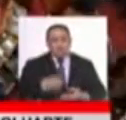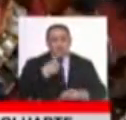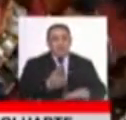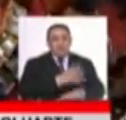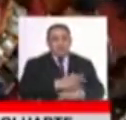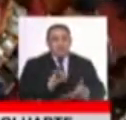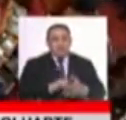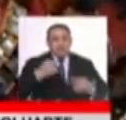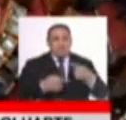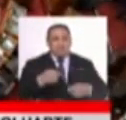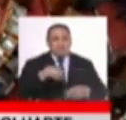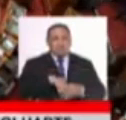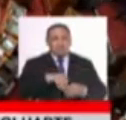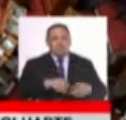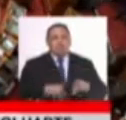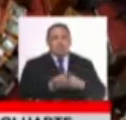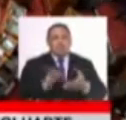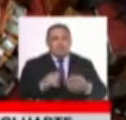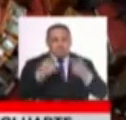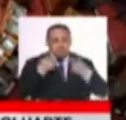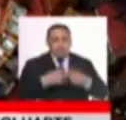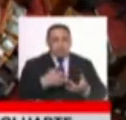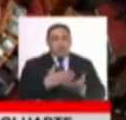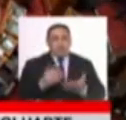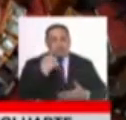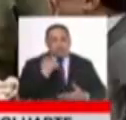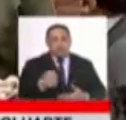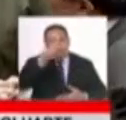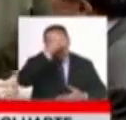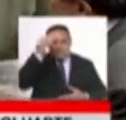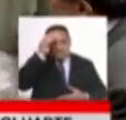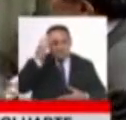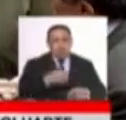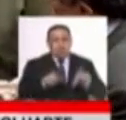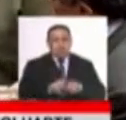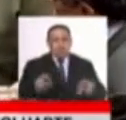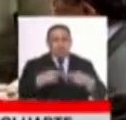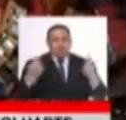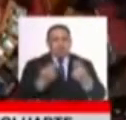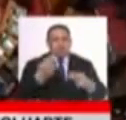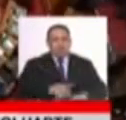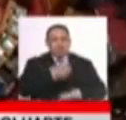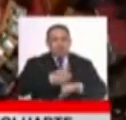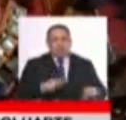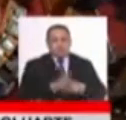creo que me parece que era muy, muy consciente de que el final se acercaba. Uh-huh.